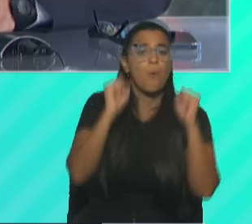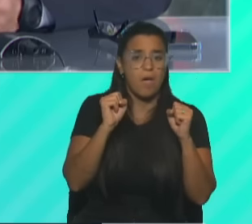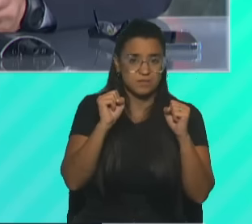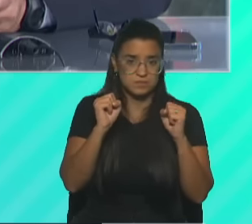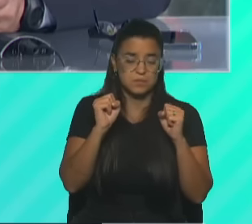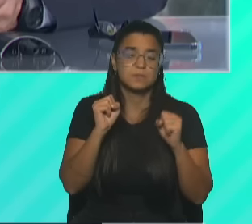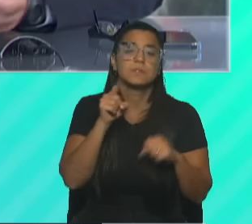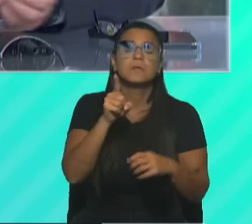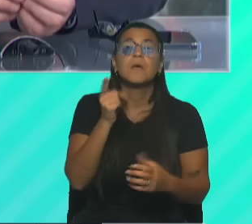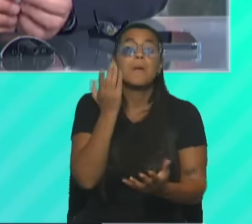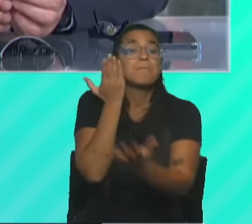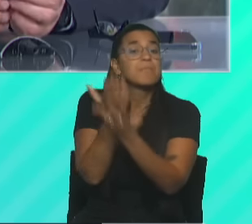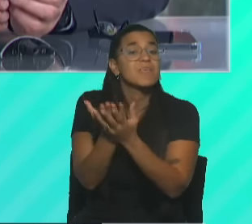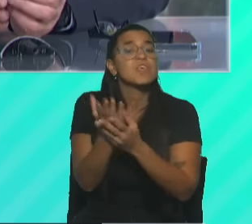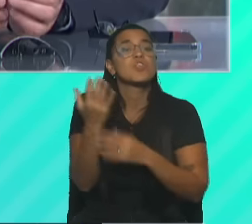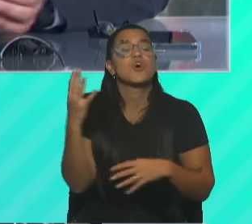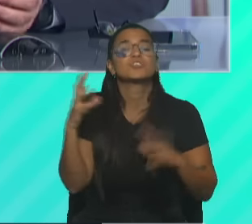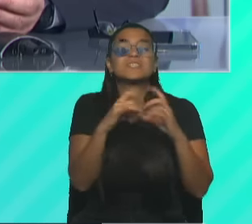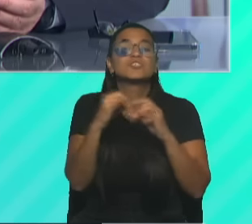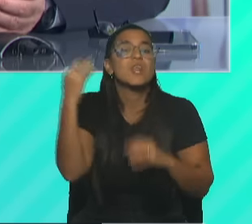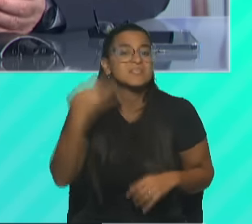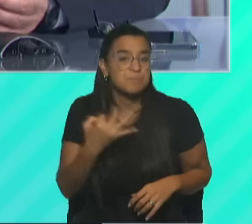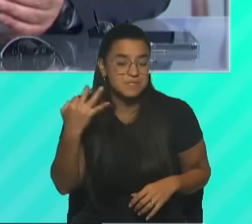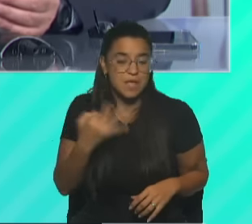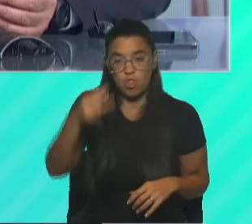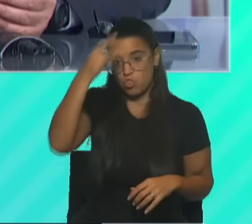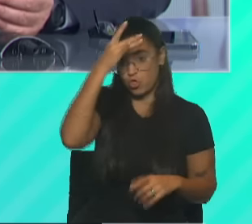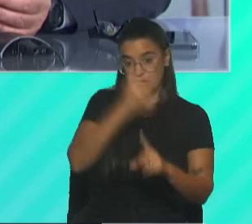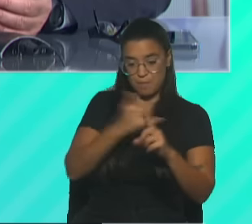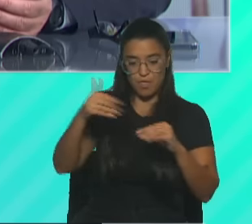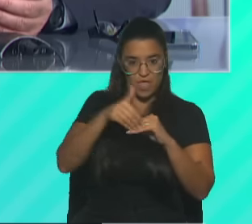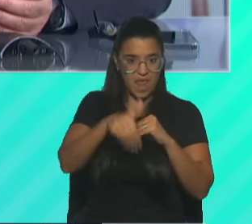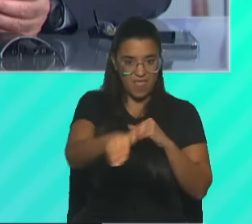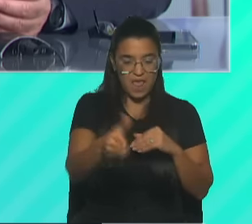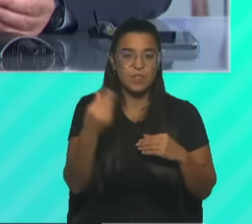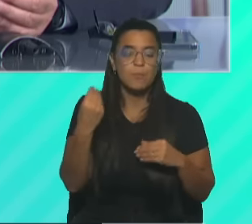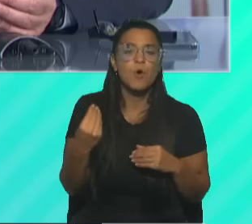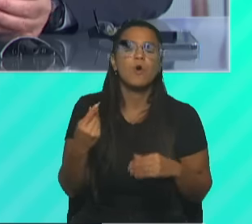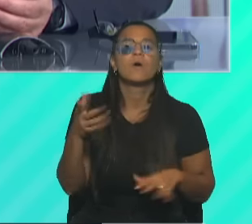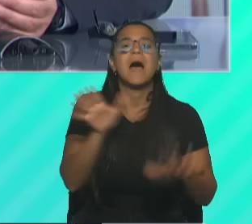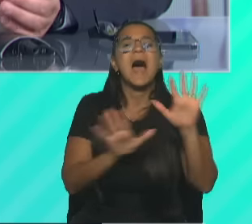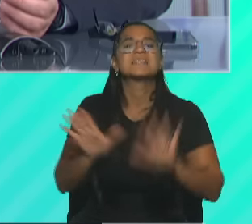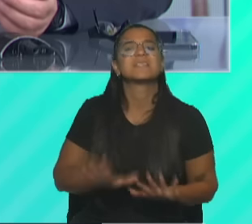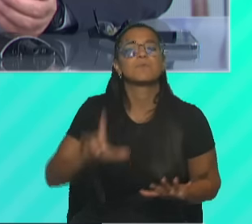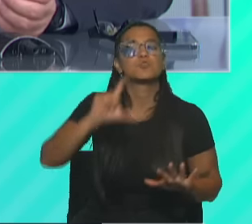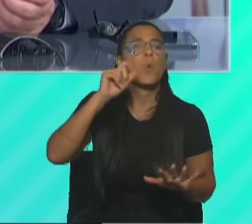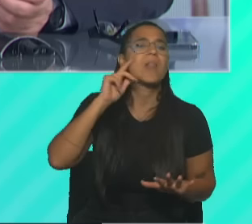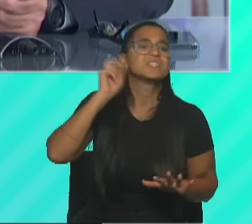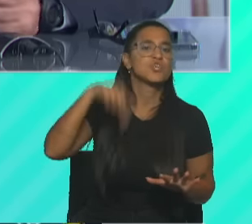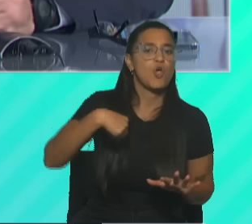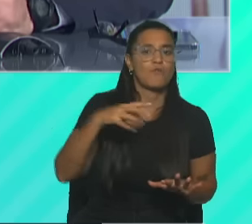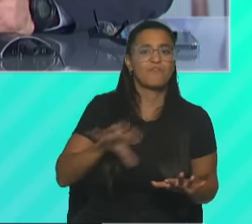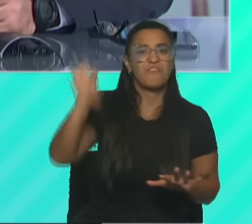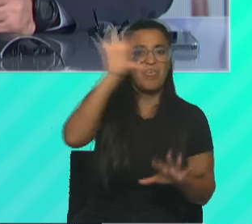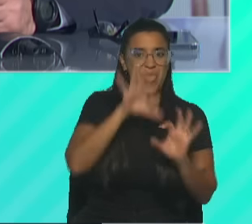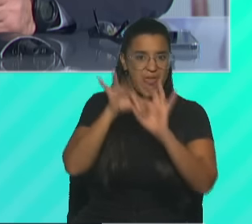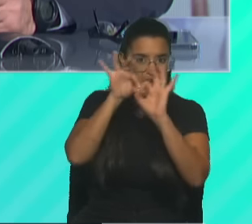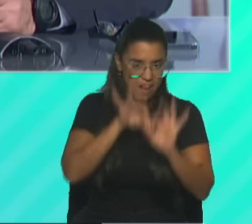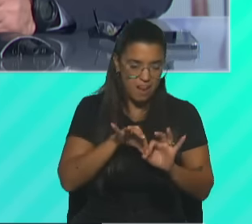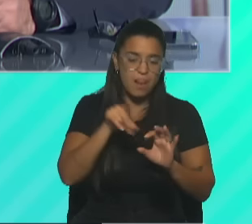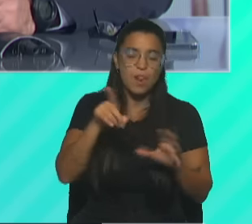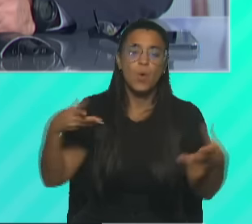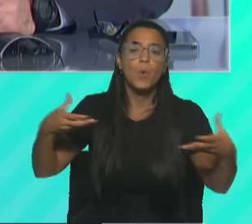está pedida una sesión especial vos bien señalas a partir de las 12 del mediodía por parte de hacemos coalición Federal Quiénes hacemos coalición Federal